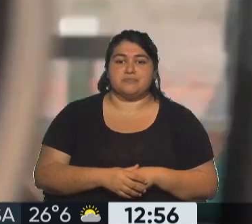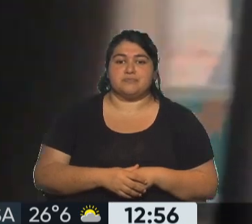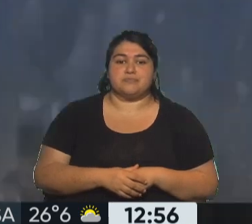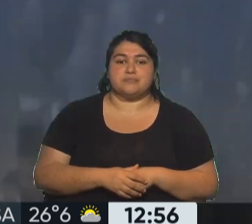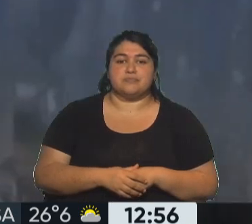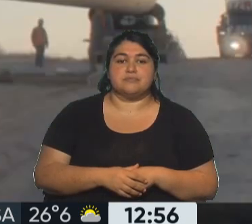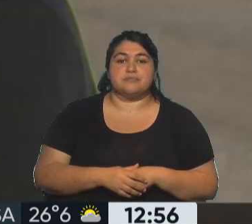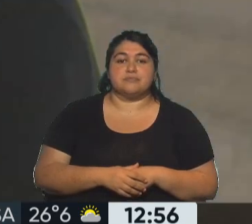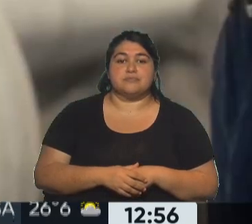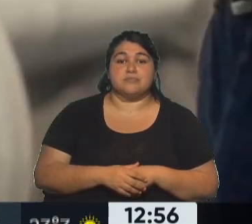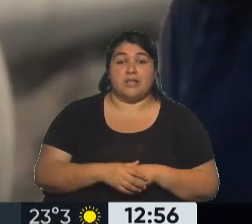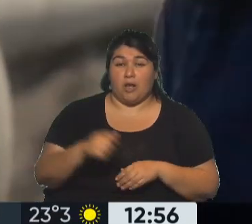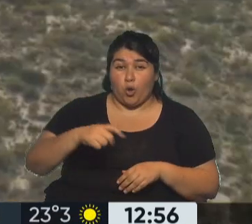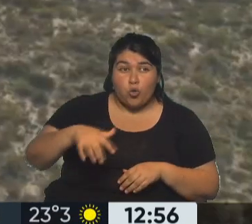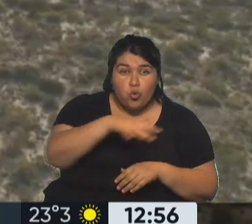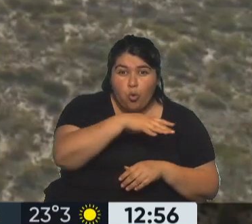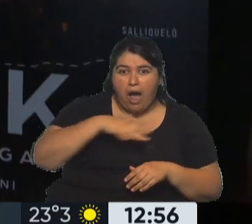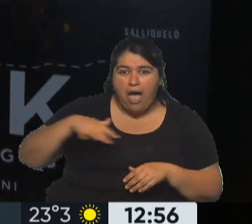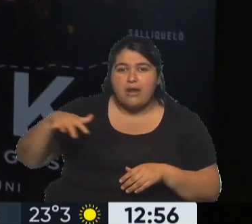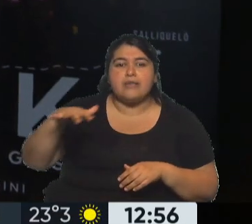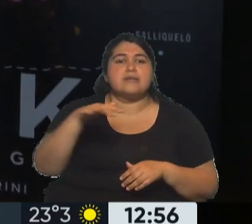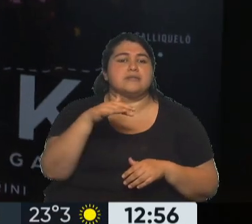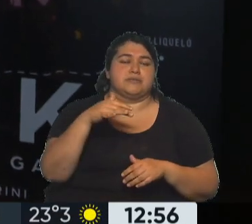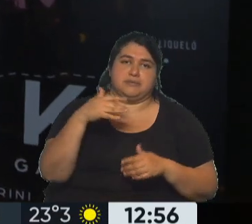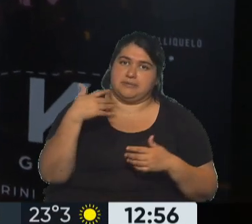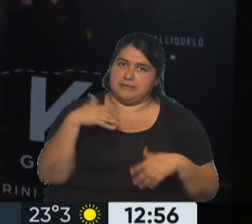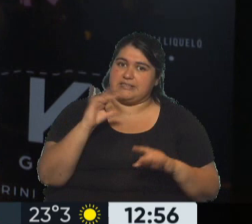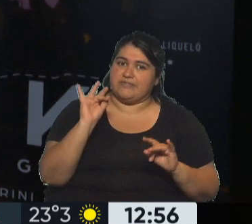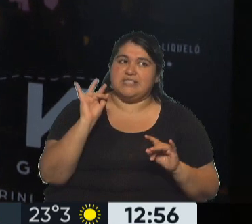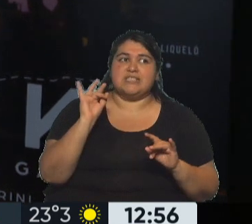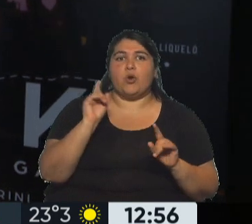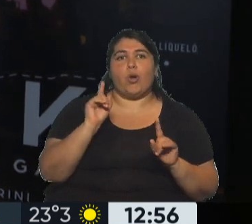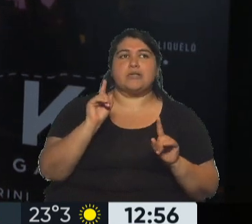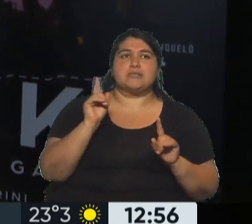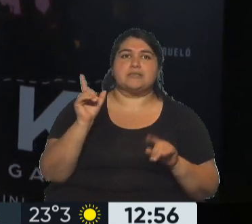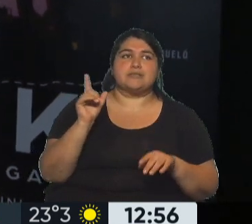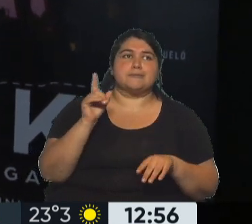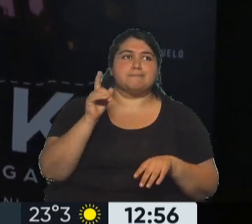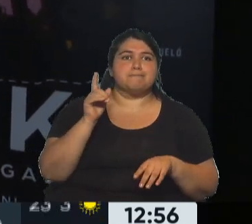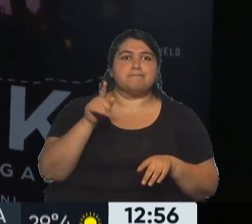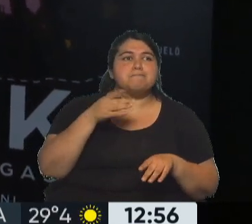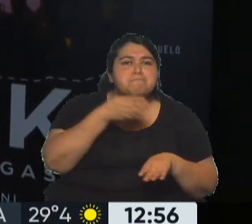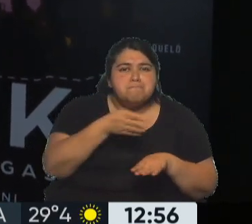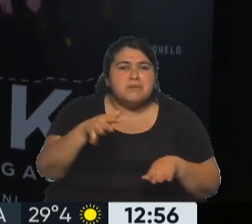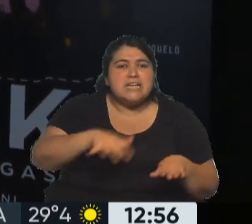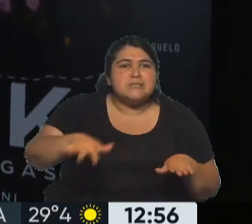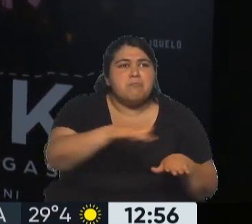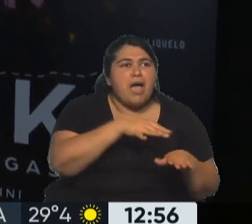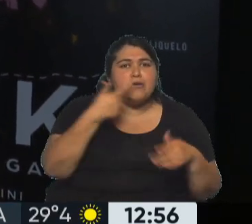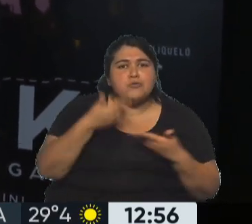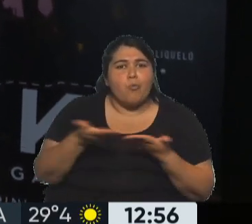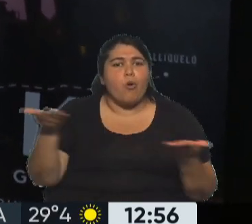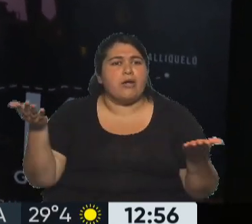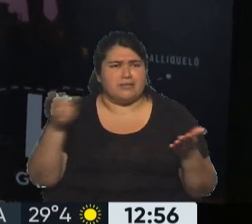Llegar en esos lugares que son muy amenos, digo, no llegas todos los días en esos espacios donde no